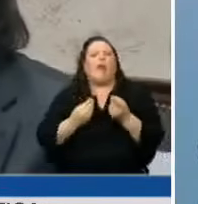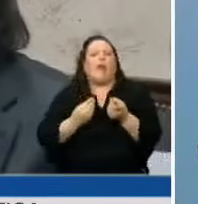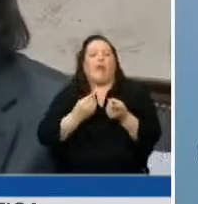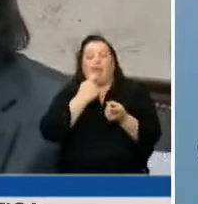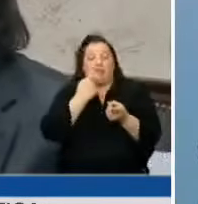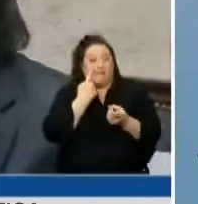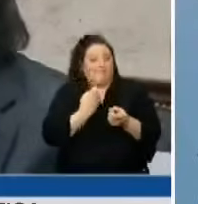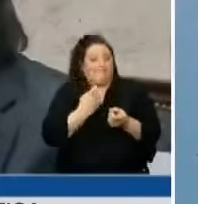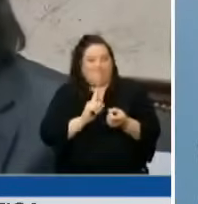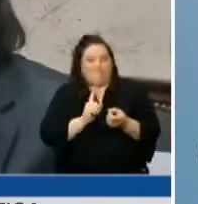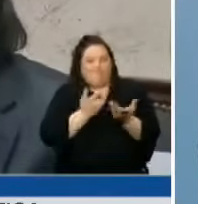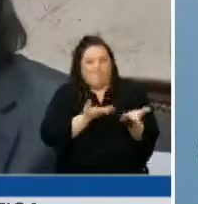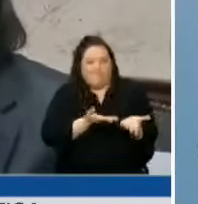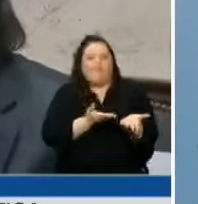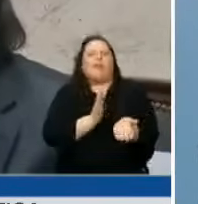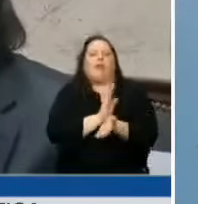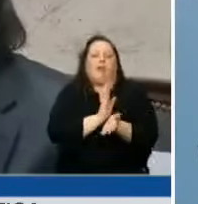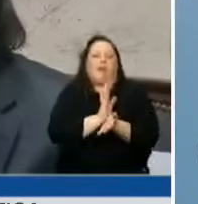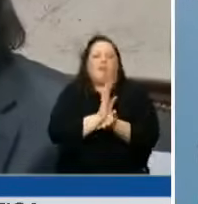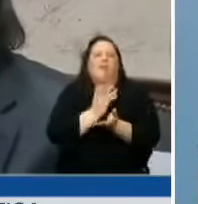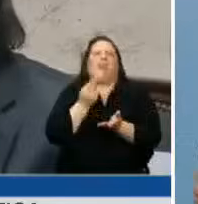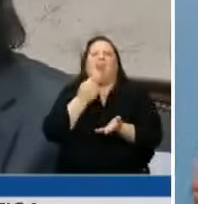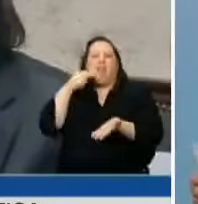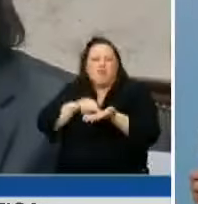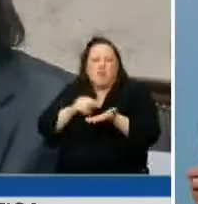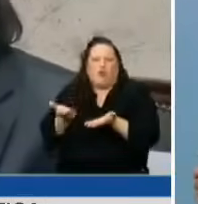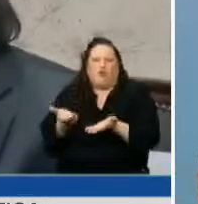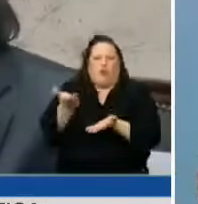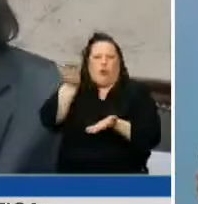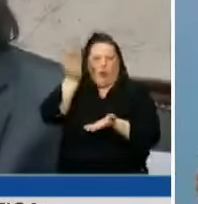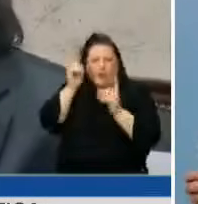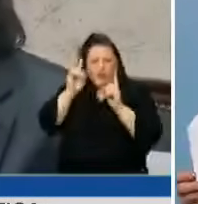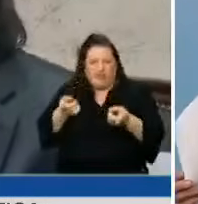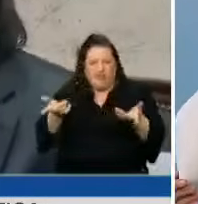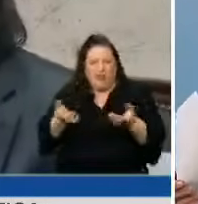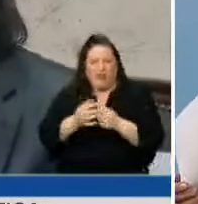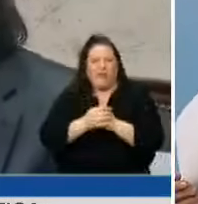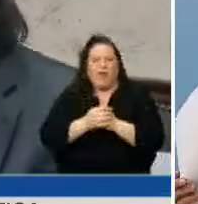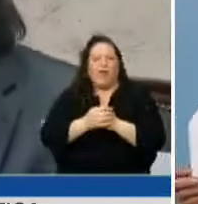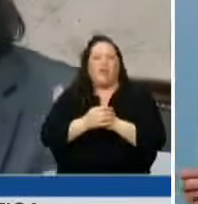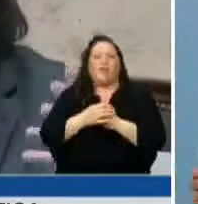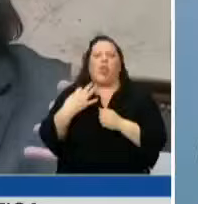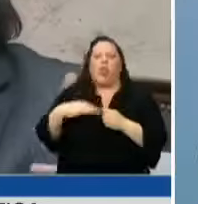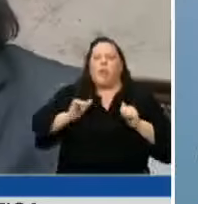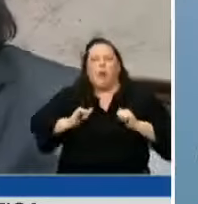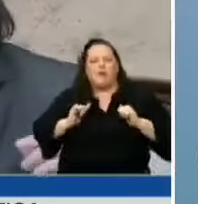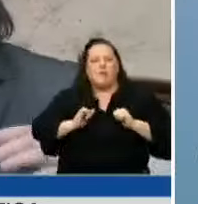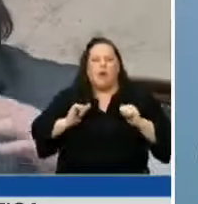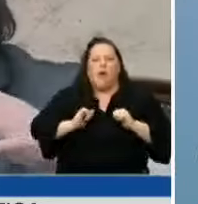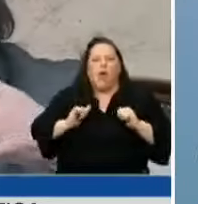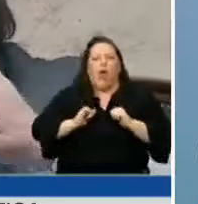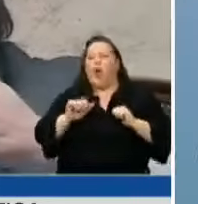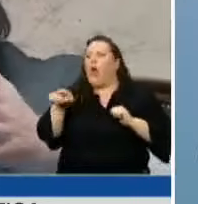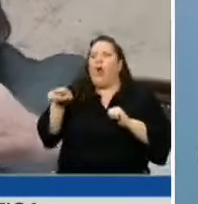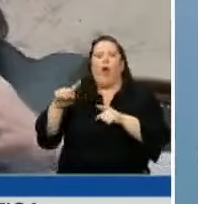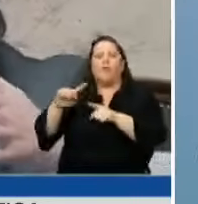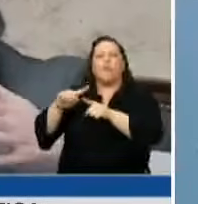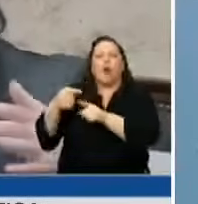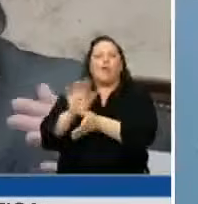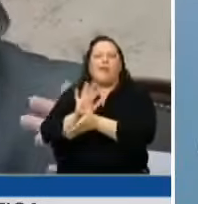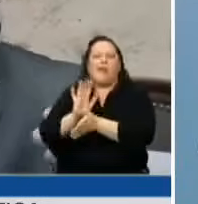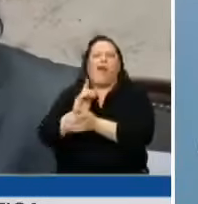reconoce, un aumento de la carga tributaria. Y hay que estar esperando, digamos, que el político le regale a